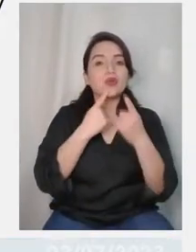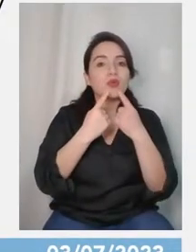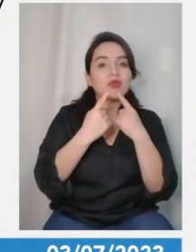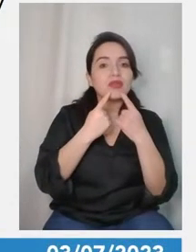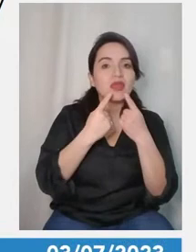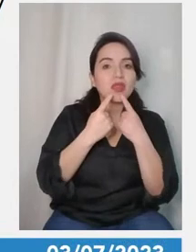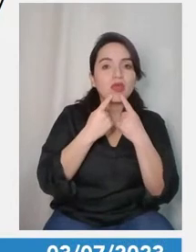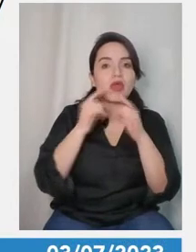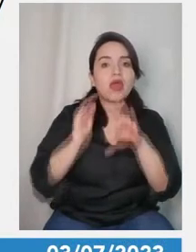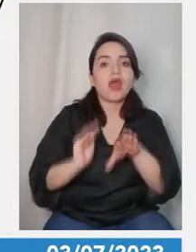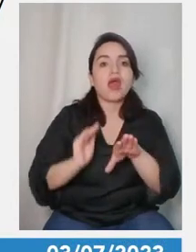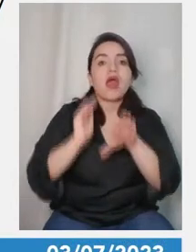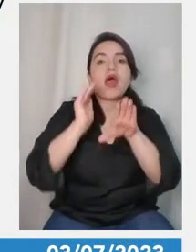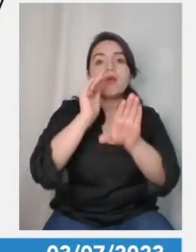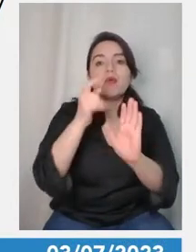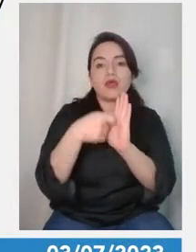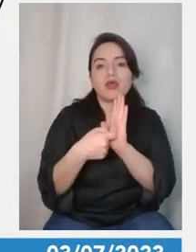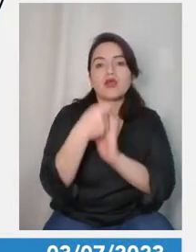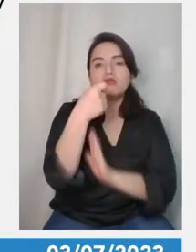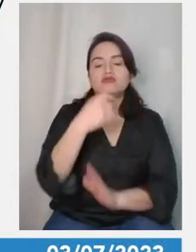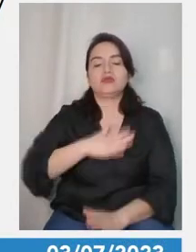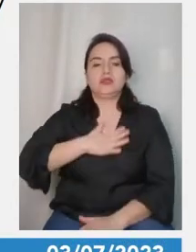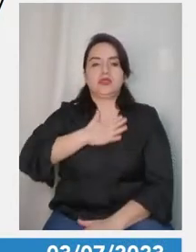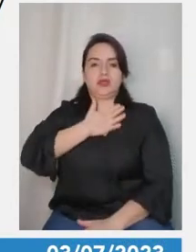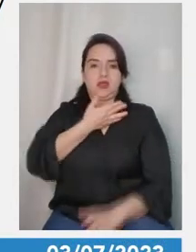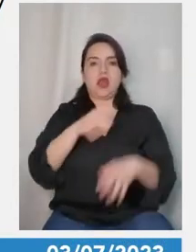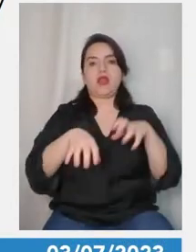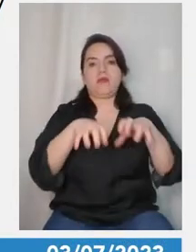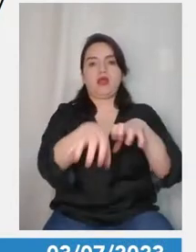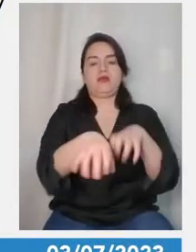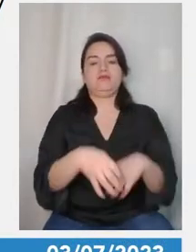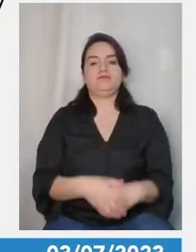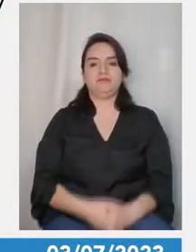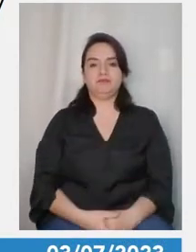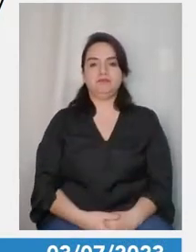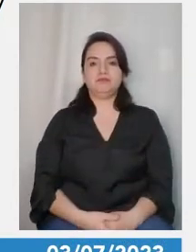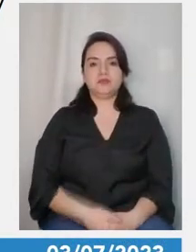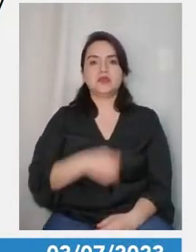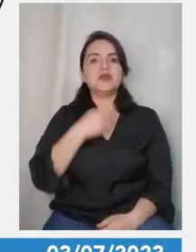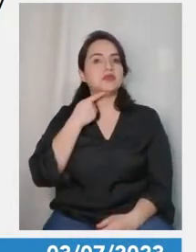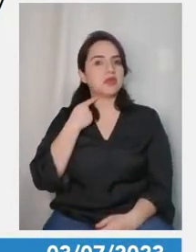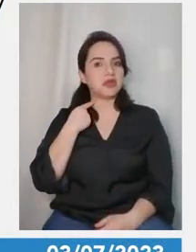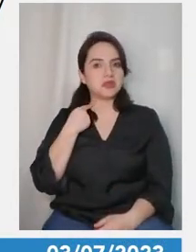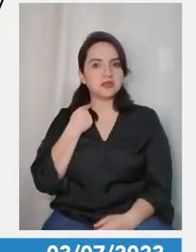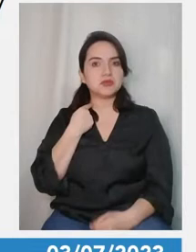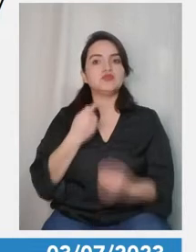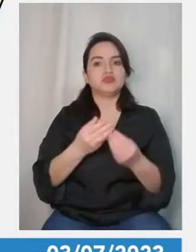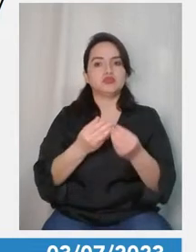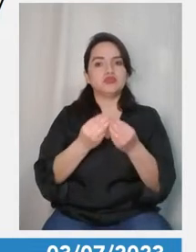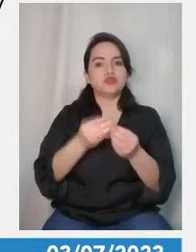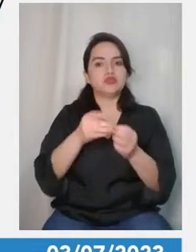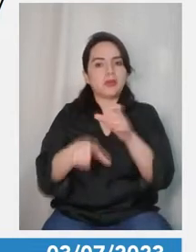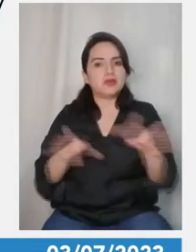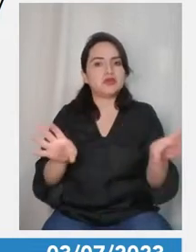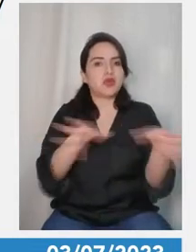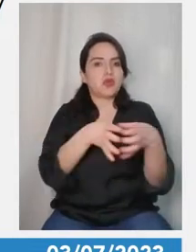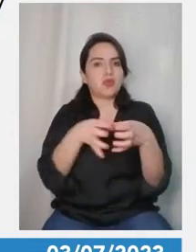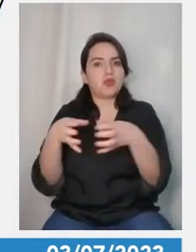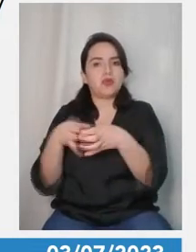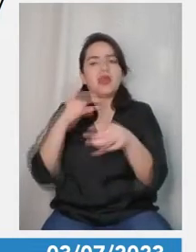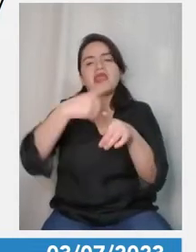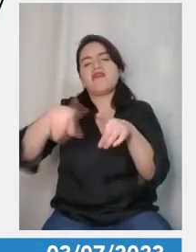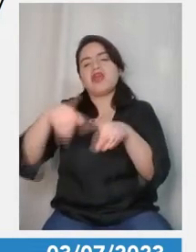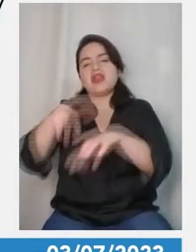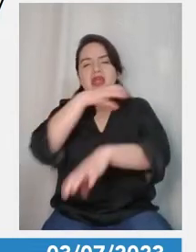que se reconociera la sintiencia. Por lo tanto, este interés podemos decir que es de muchos sectores de la población, de distintas regiones,